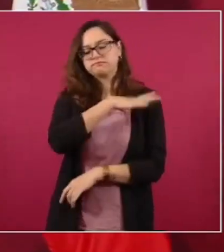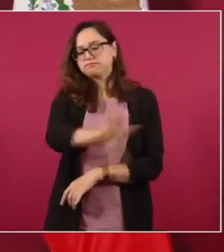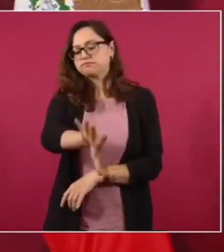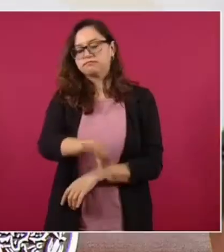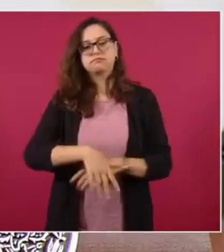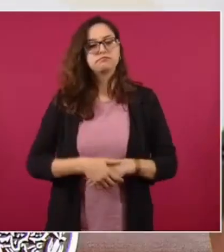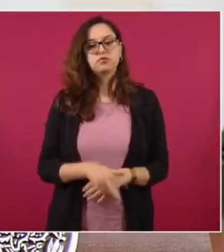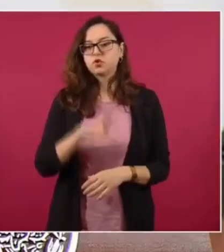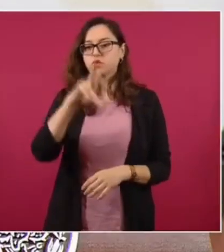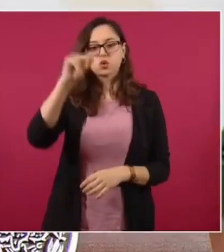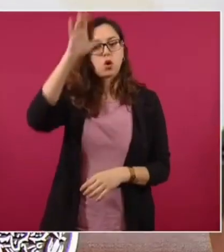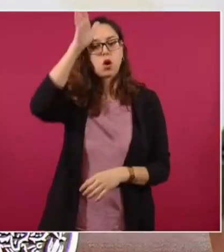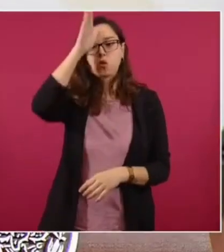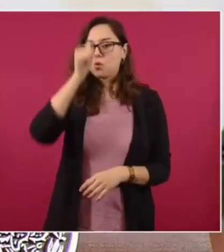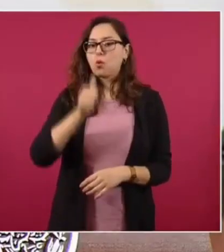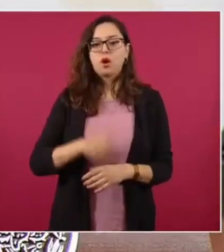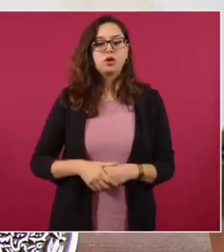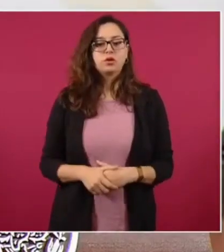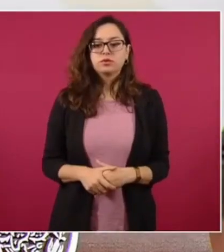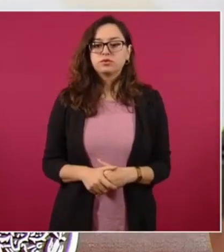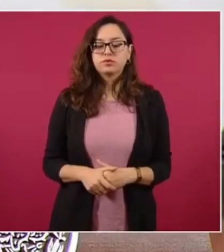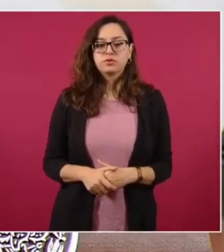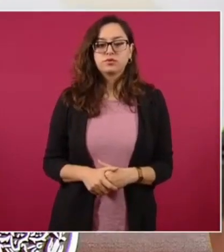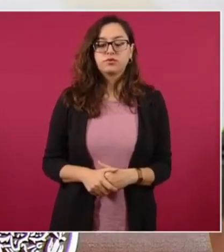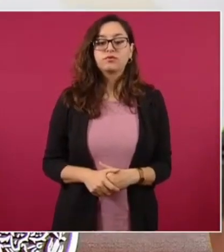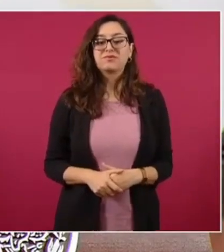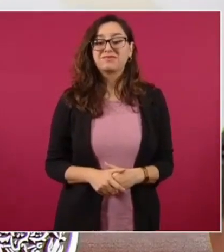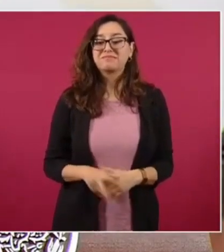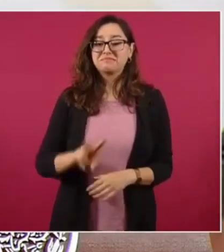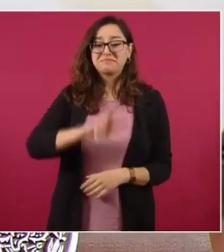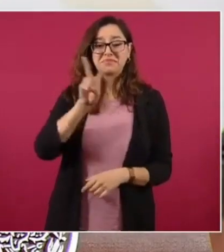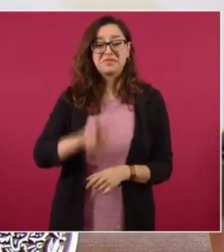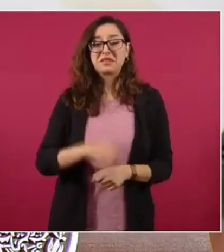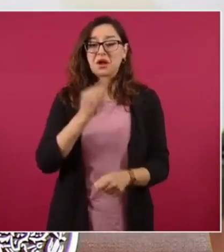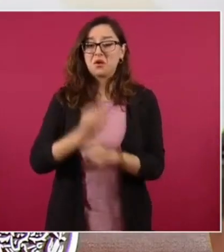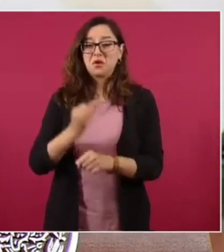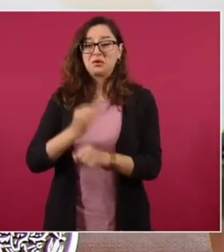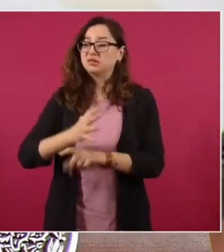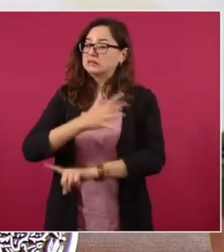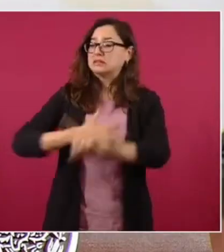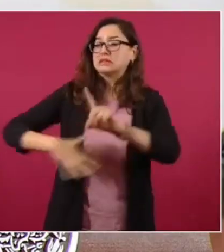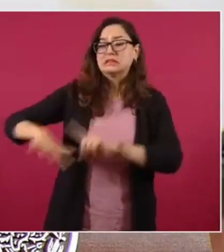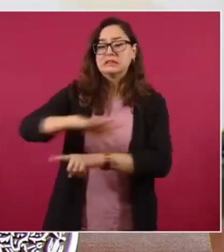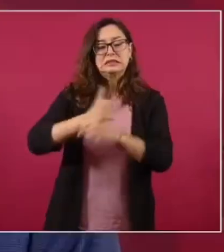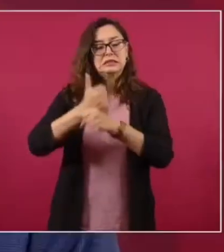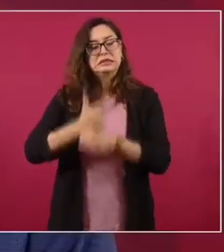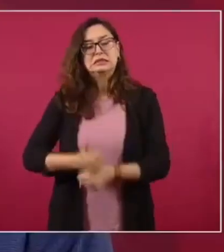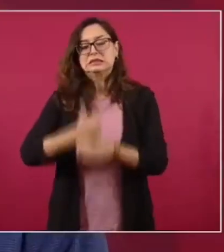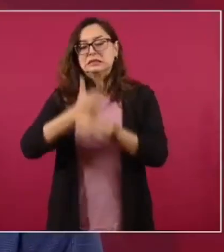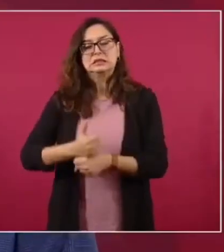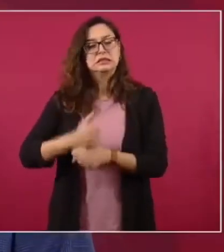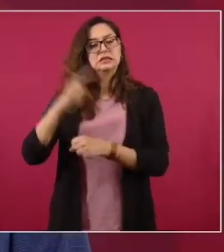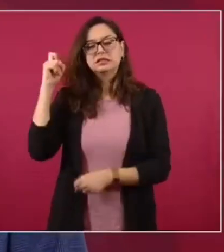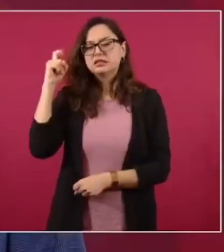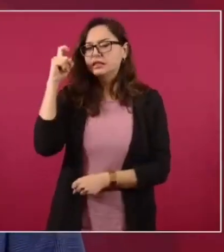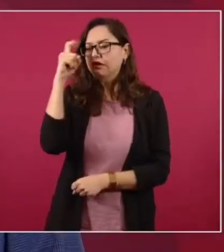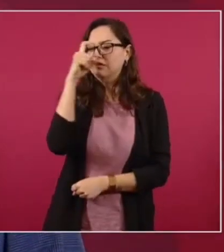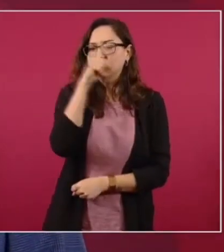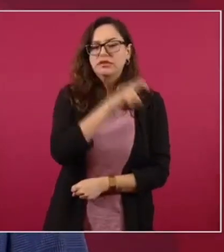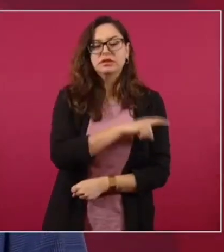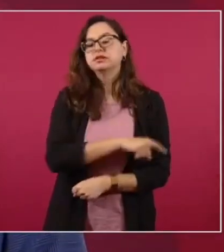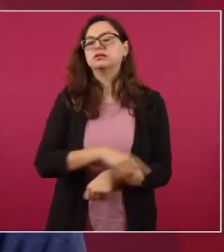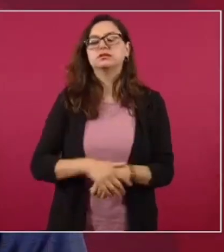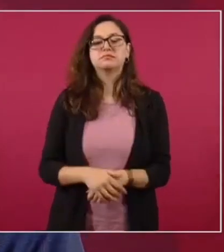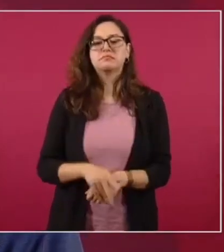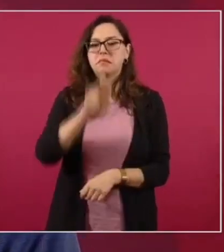y sabemos que atraviesan una situación muy difícil, muy difícil.